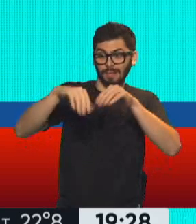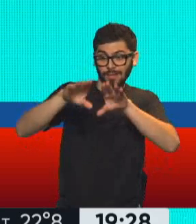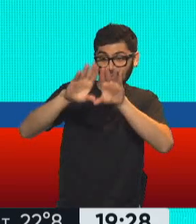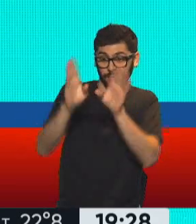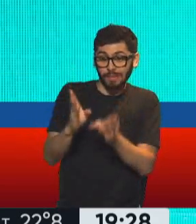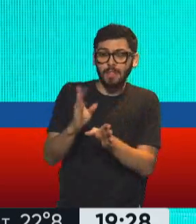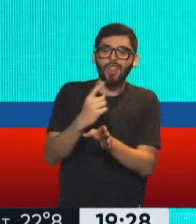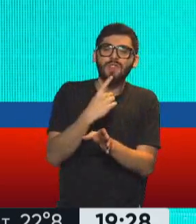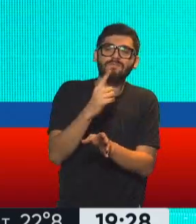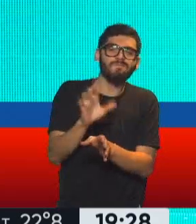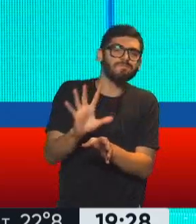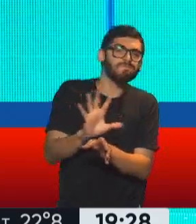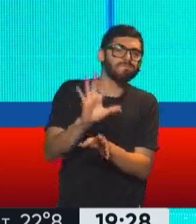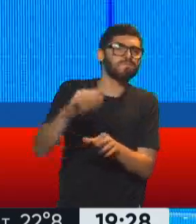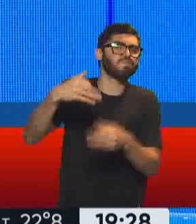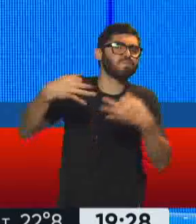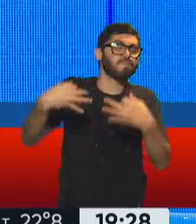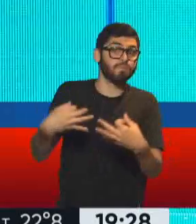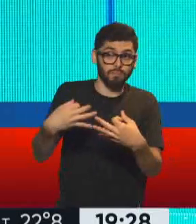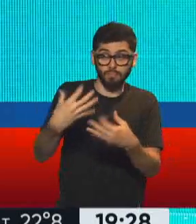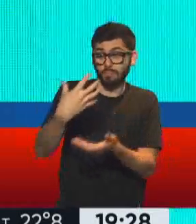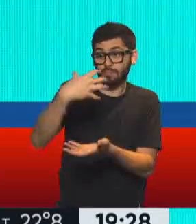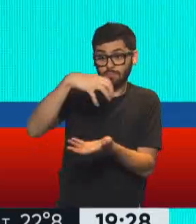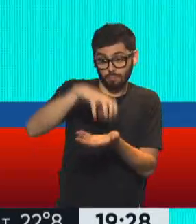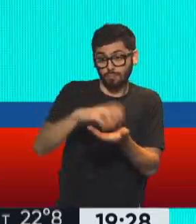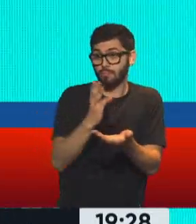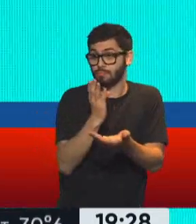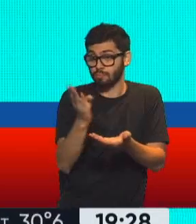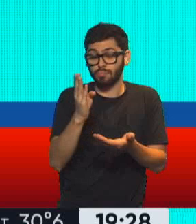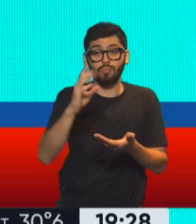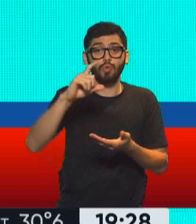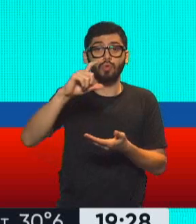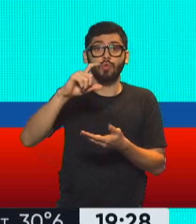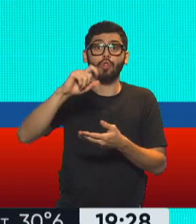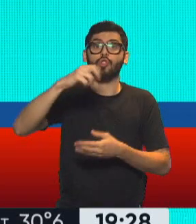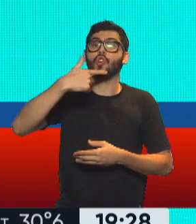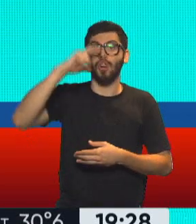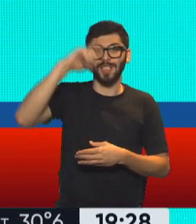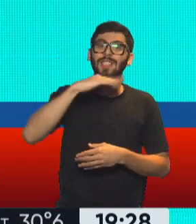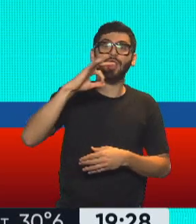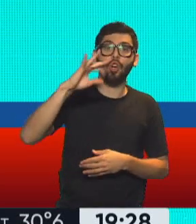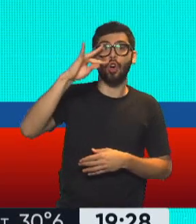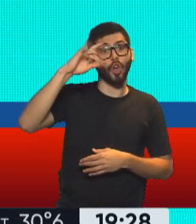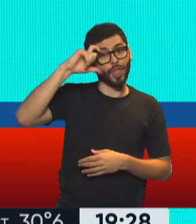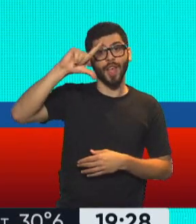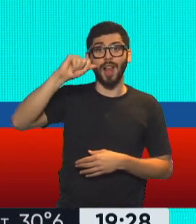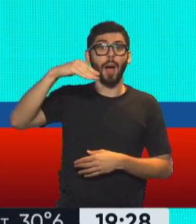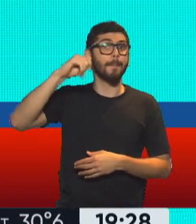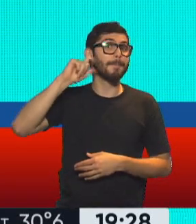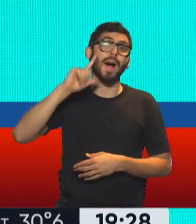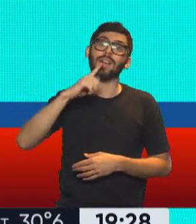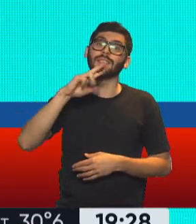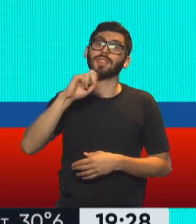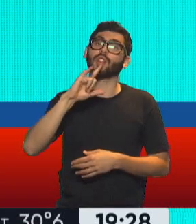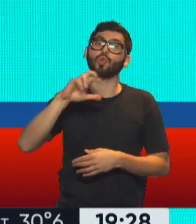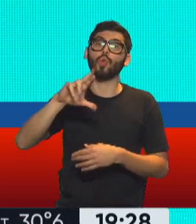algunas declaraciones. La Cámara Nacional Electoral le ha pedido al Consejo de la Magistratura que explique al respecto cómo era, por ejemplo, la selección de los